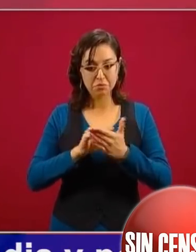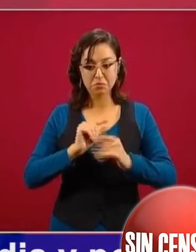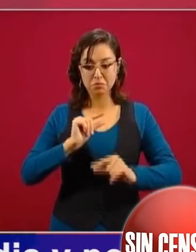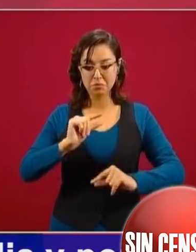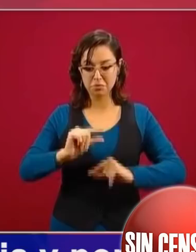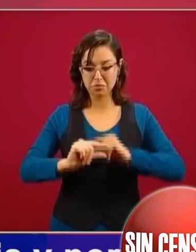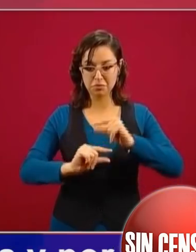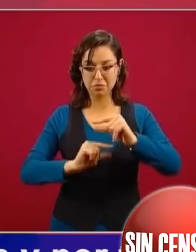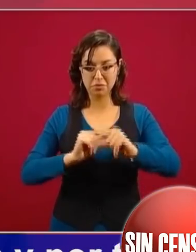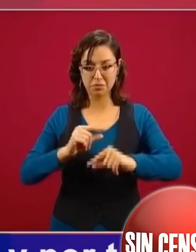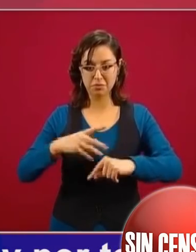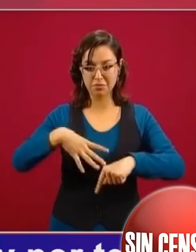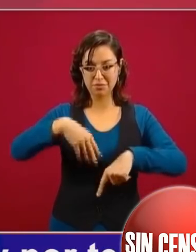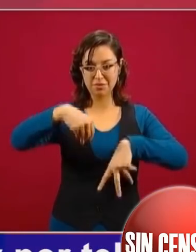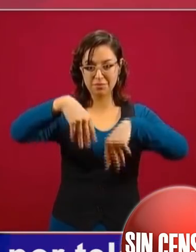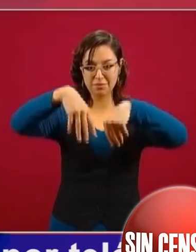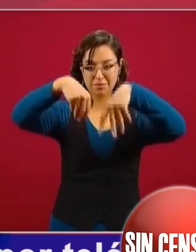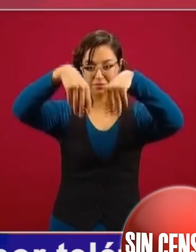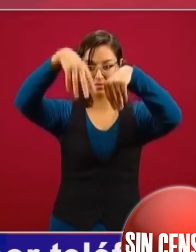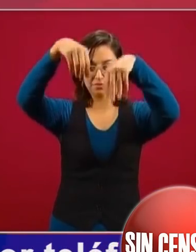proporcionalmente el que tiene menos,